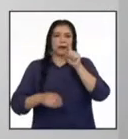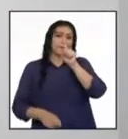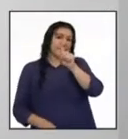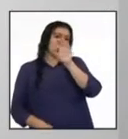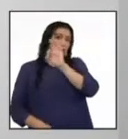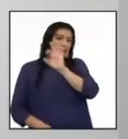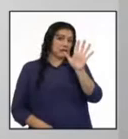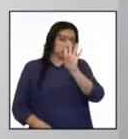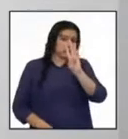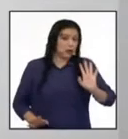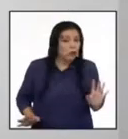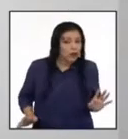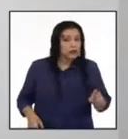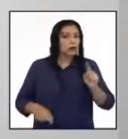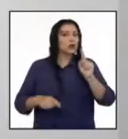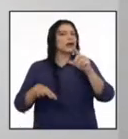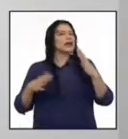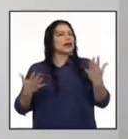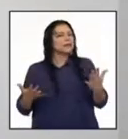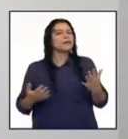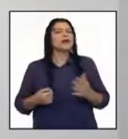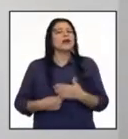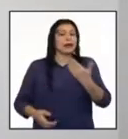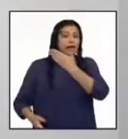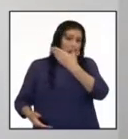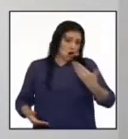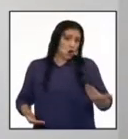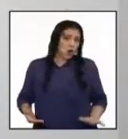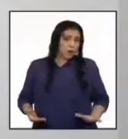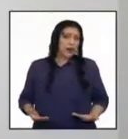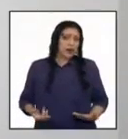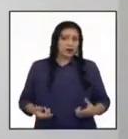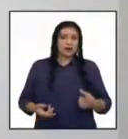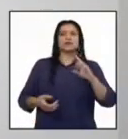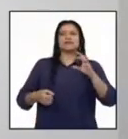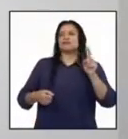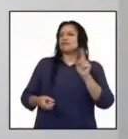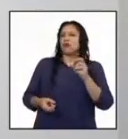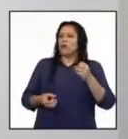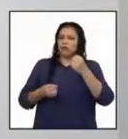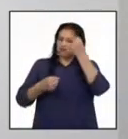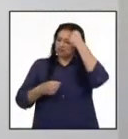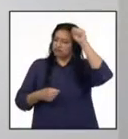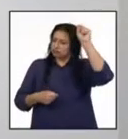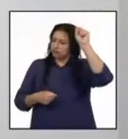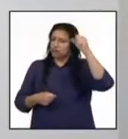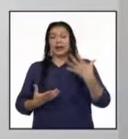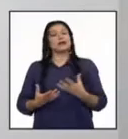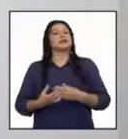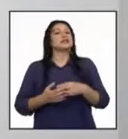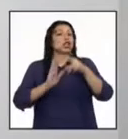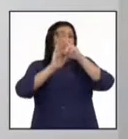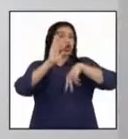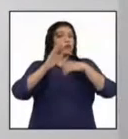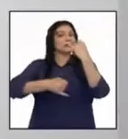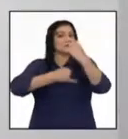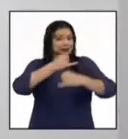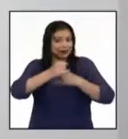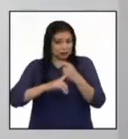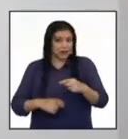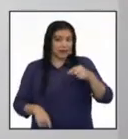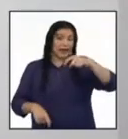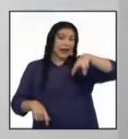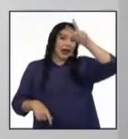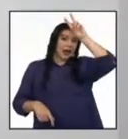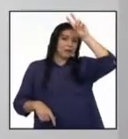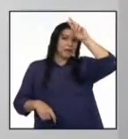1954 era contraproducente que el gobierno incumpliera las disposiciones internacionales. El